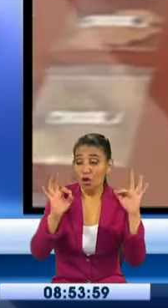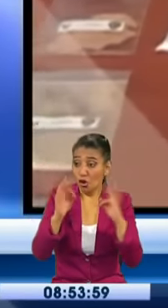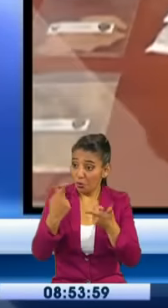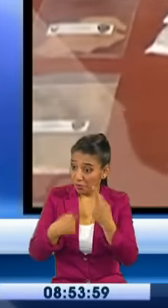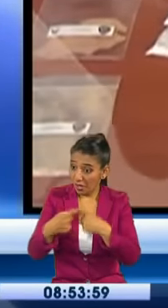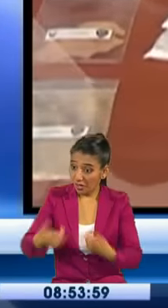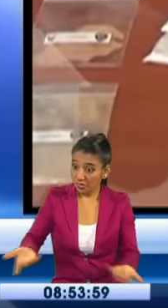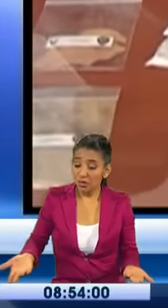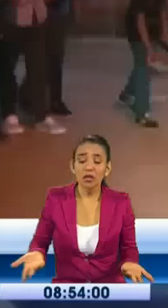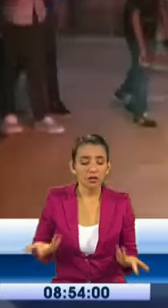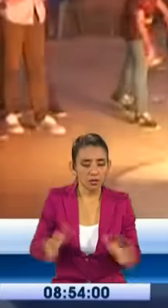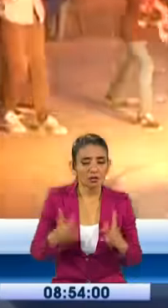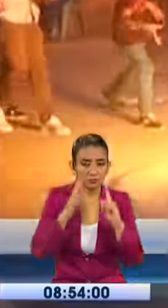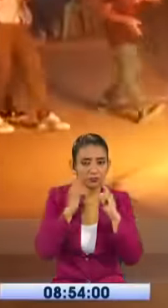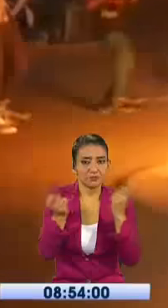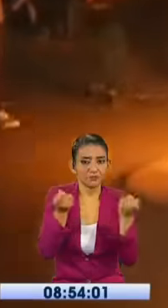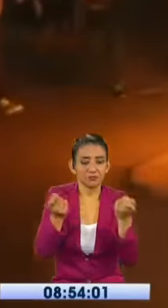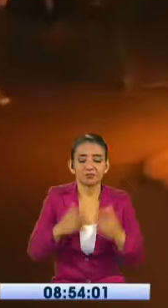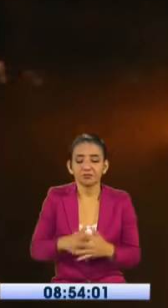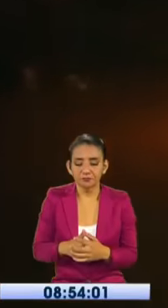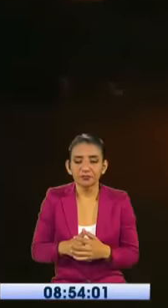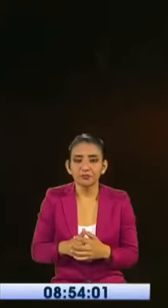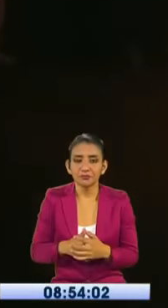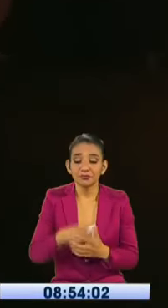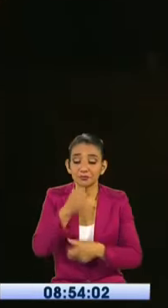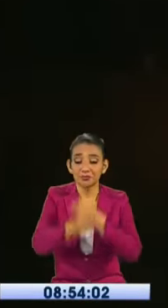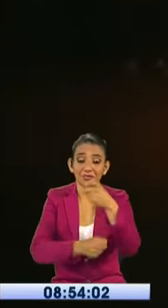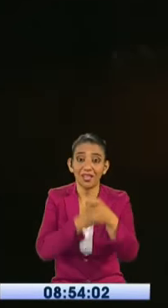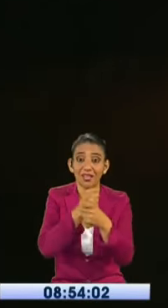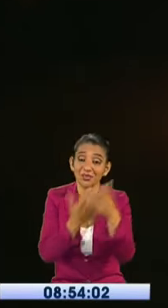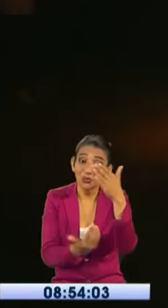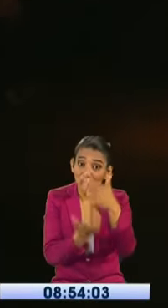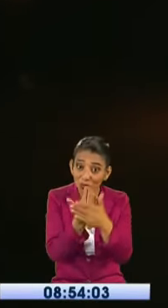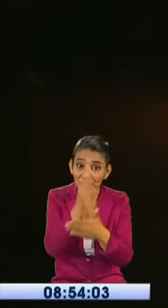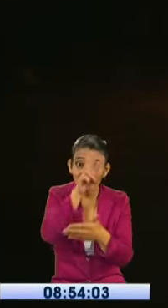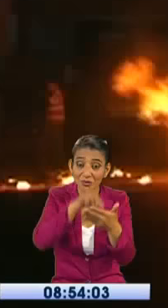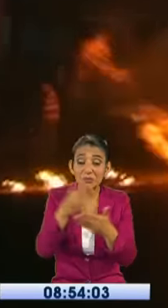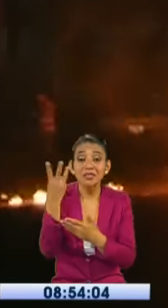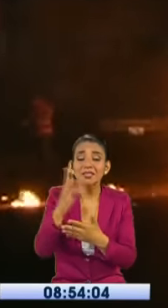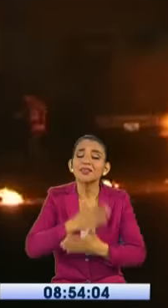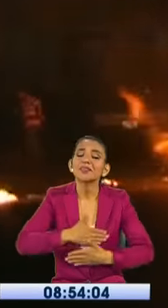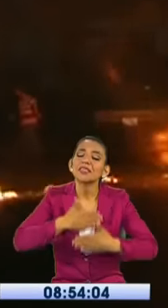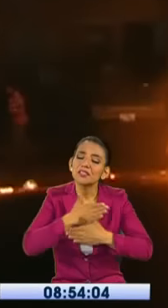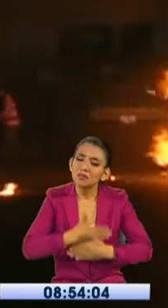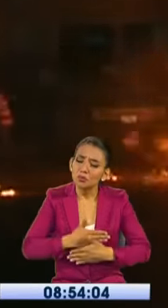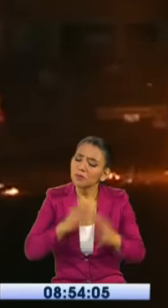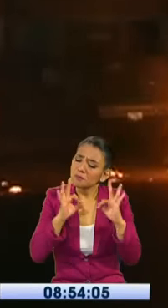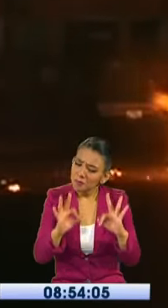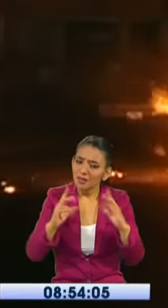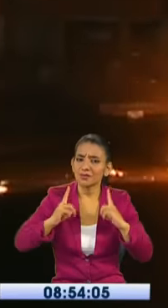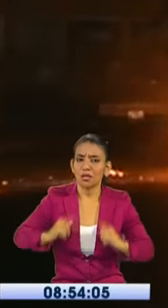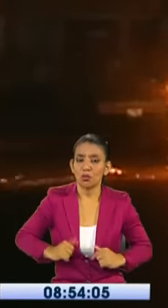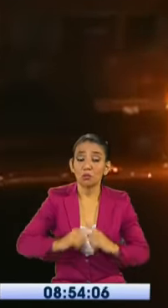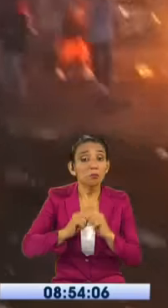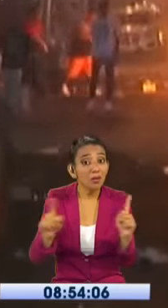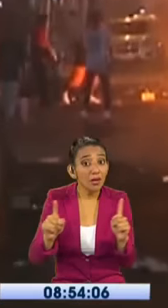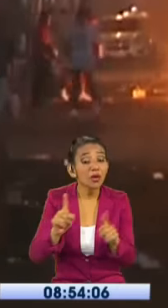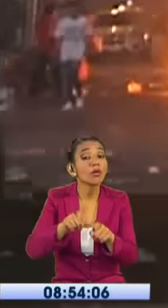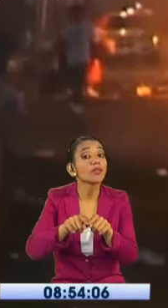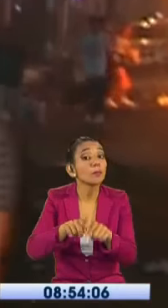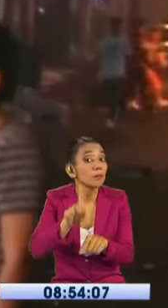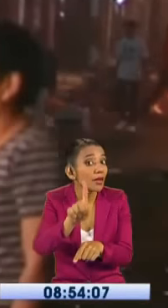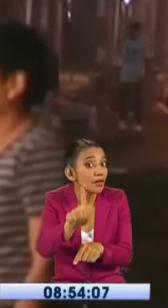este tipo de artefactos. Disfrutemos y recibamos el 2016 con dicha y salud. Depende de nosotros estar